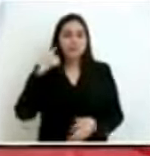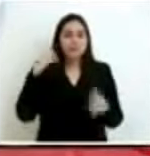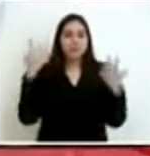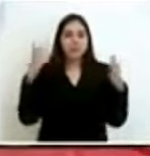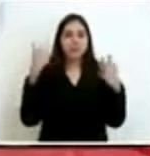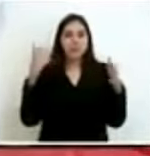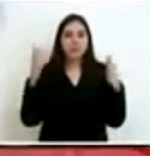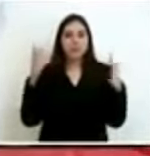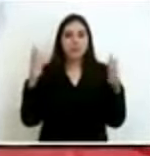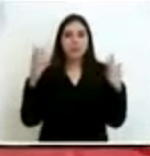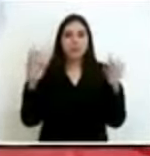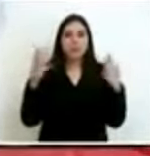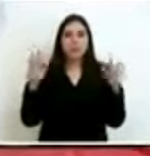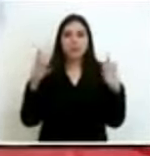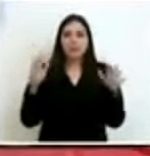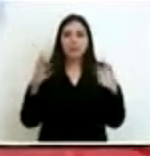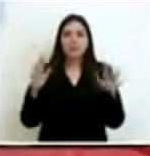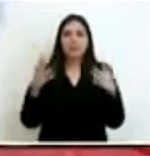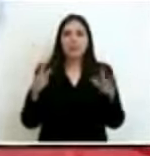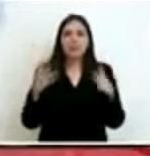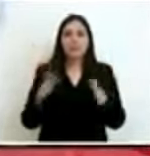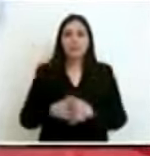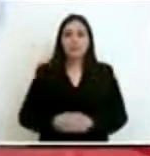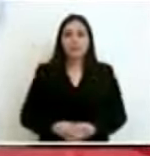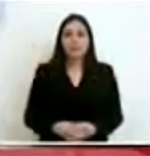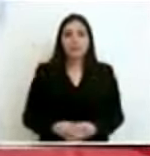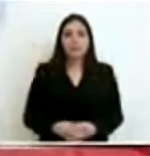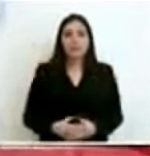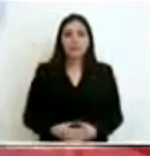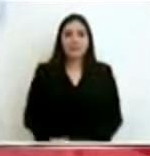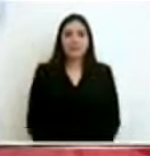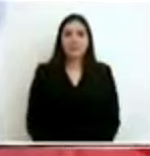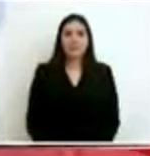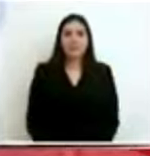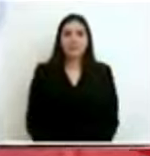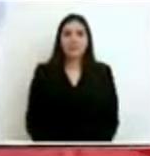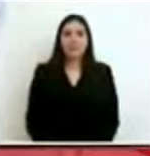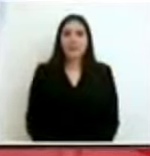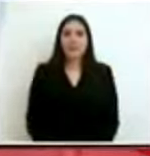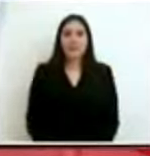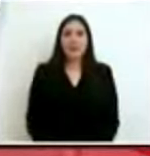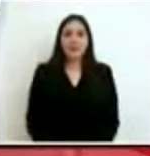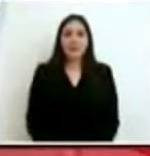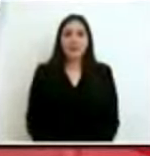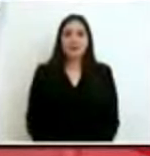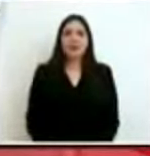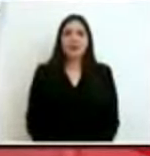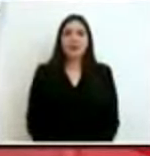Asamblea, honorable Asamblea.